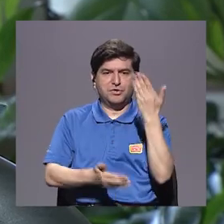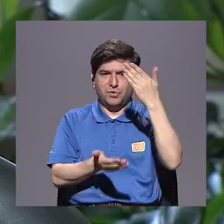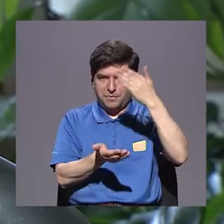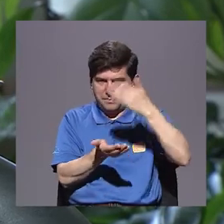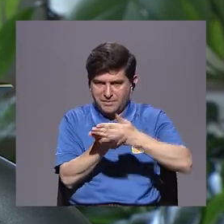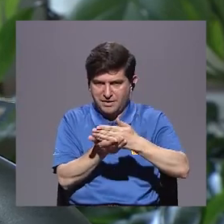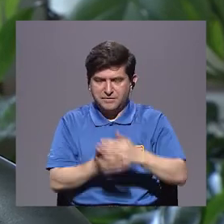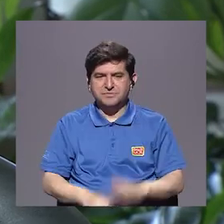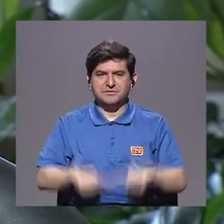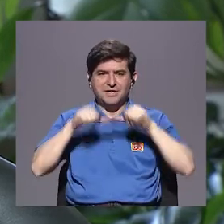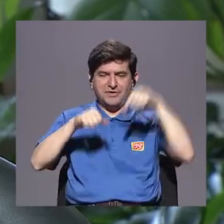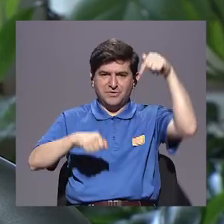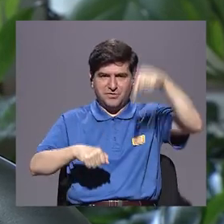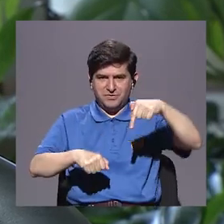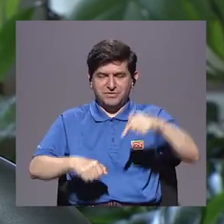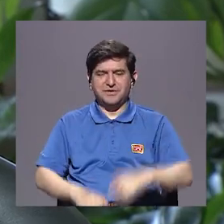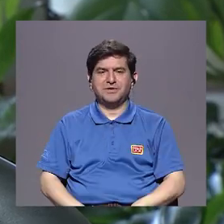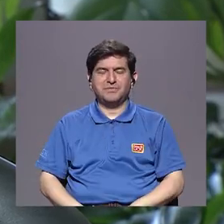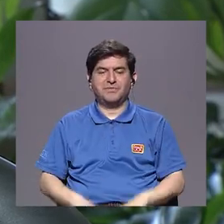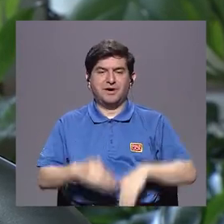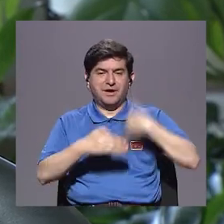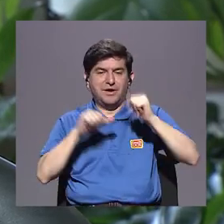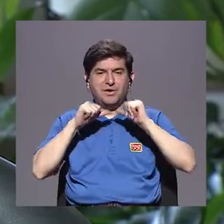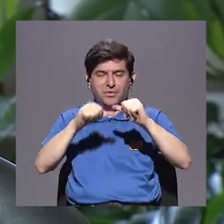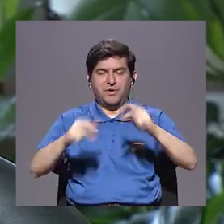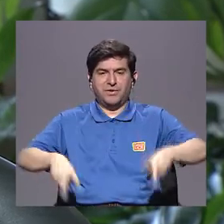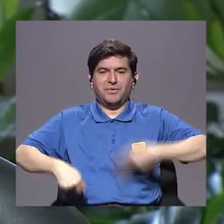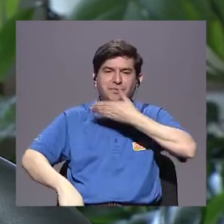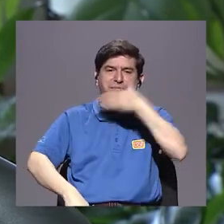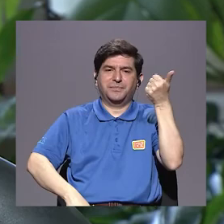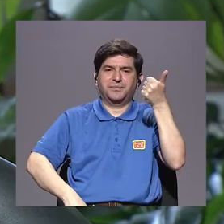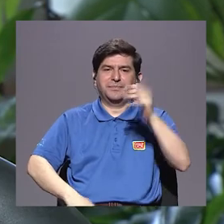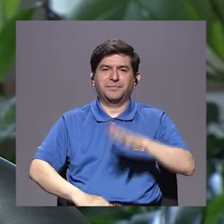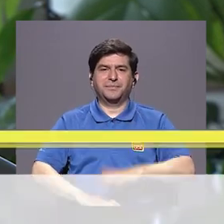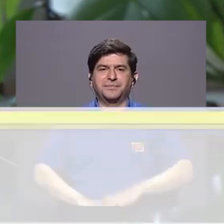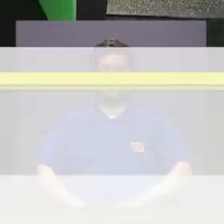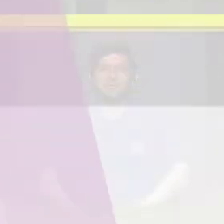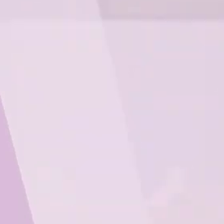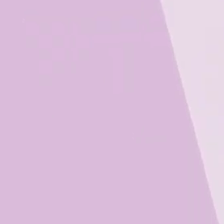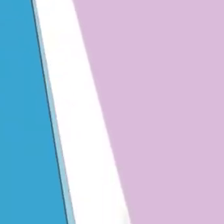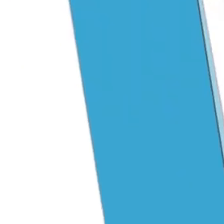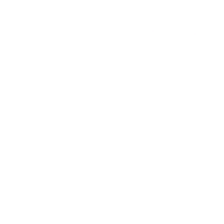una segunda pausa. Quédese con nosotros y ya regresamos con más de Vivir Mejor.